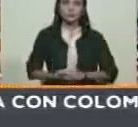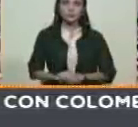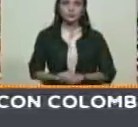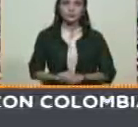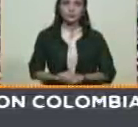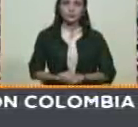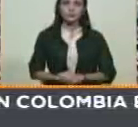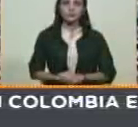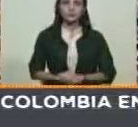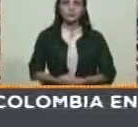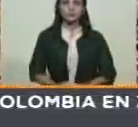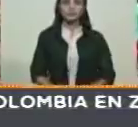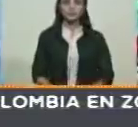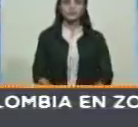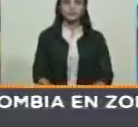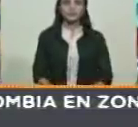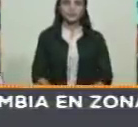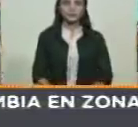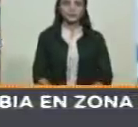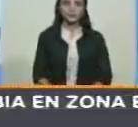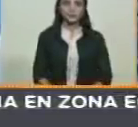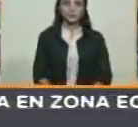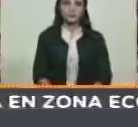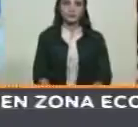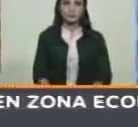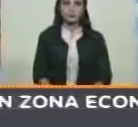venceremos venceremos